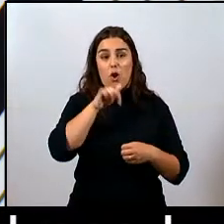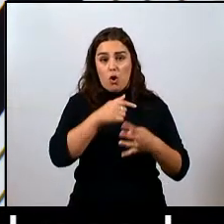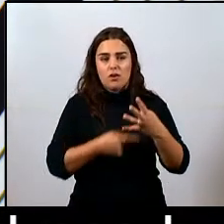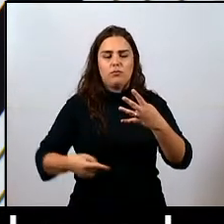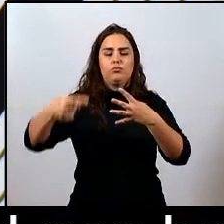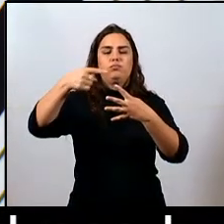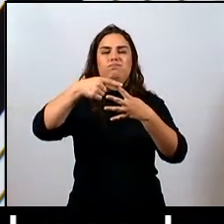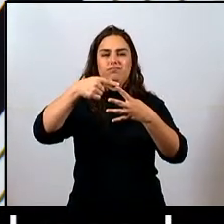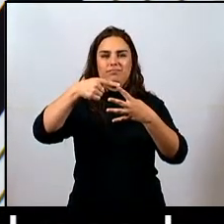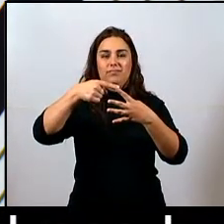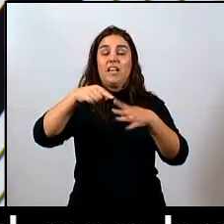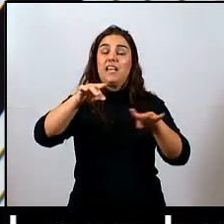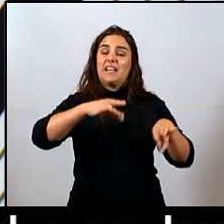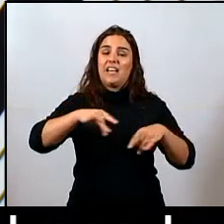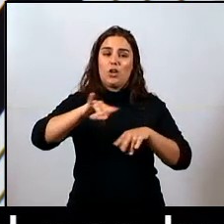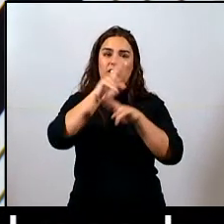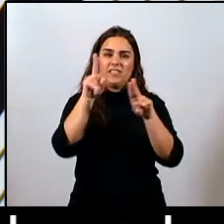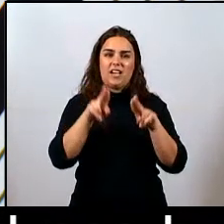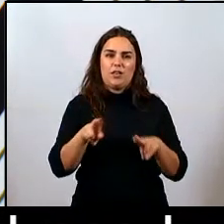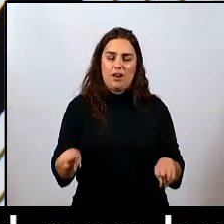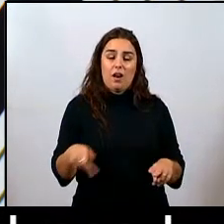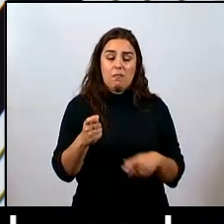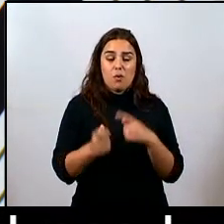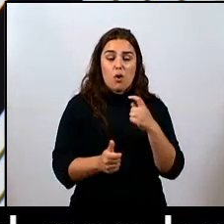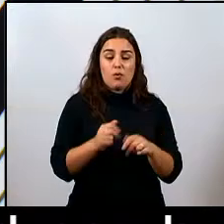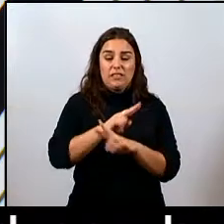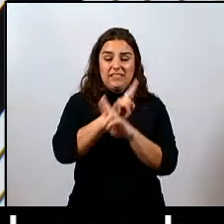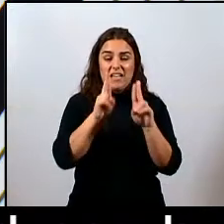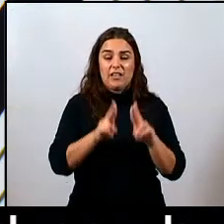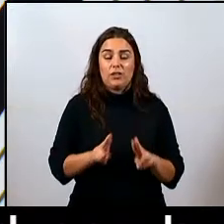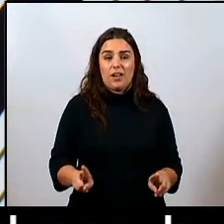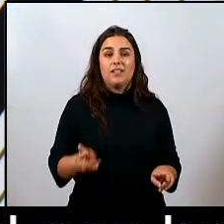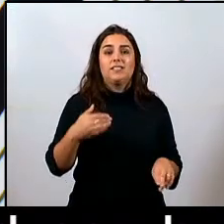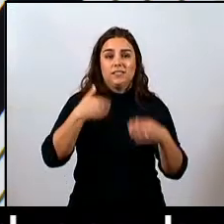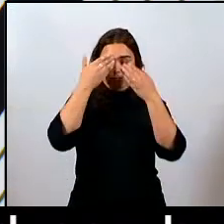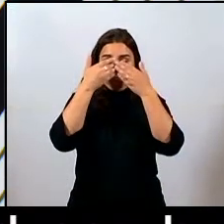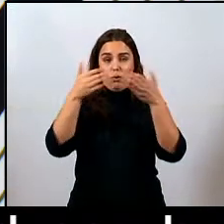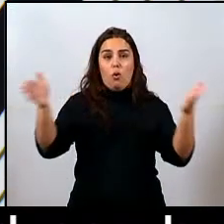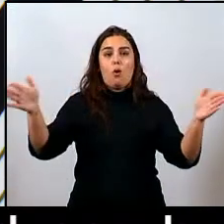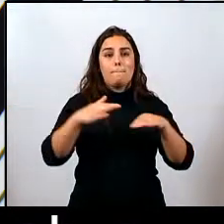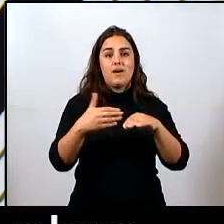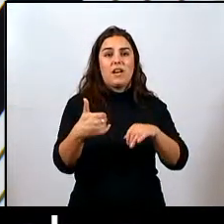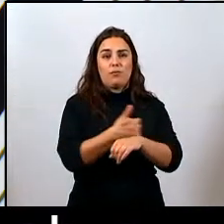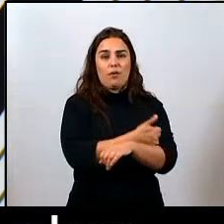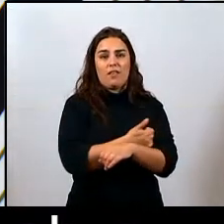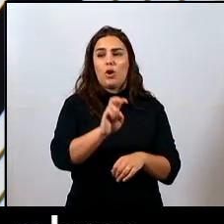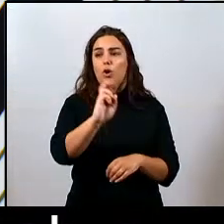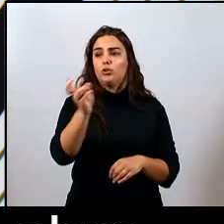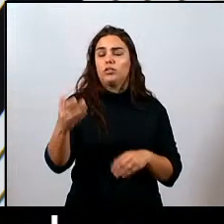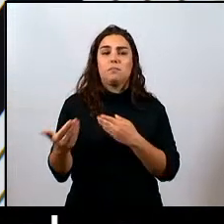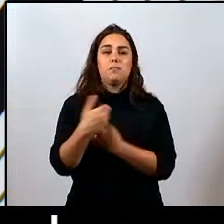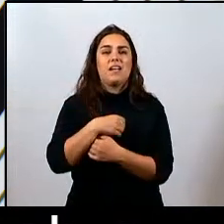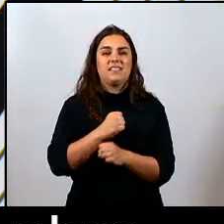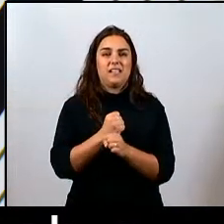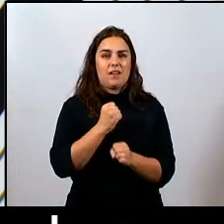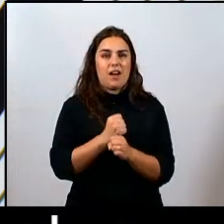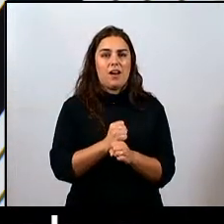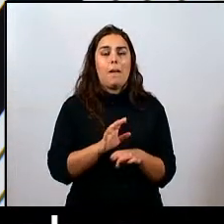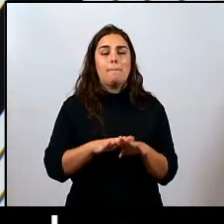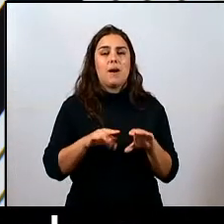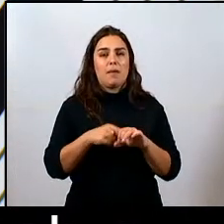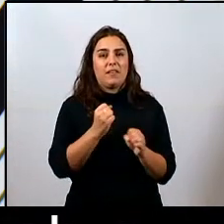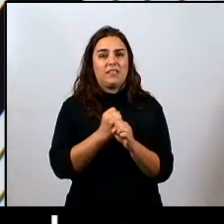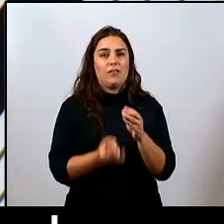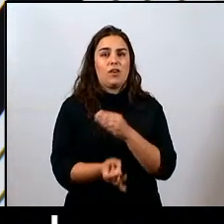y una región internacional, cada vez más internacional, y que abre sus ojos a ciudadanos de otros rincones que vienen a trabajar y a crear puestos de